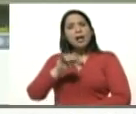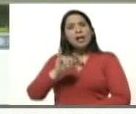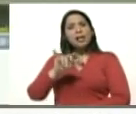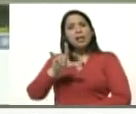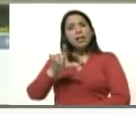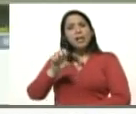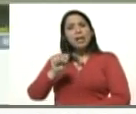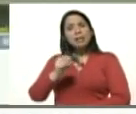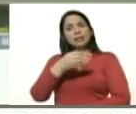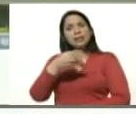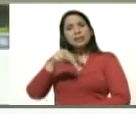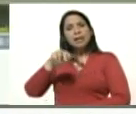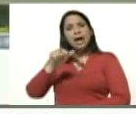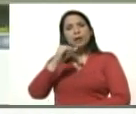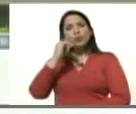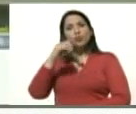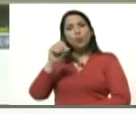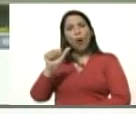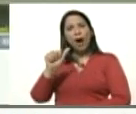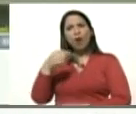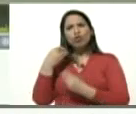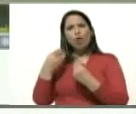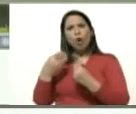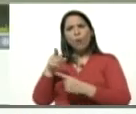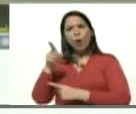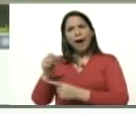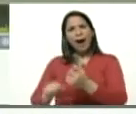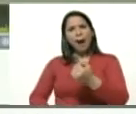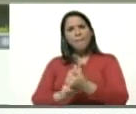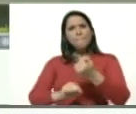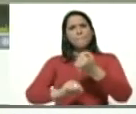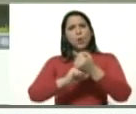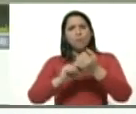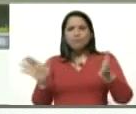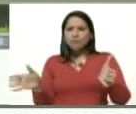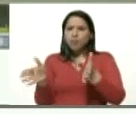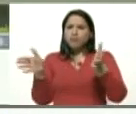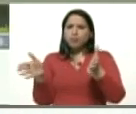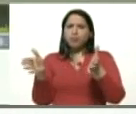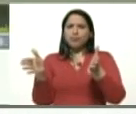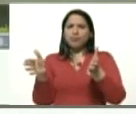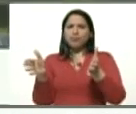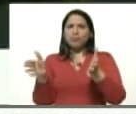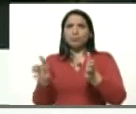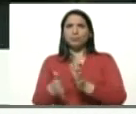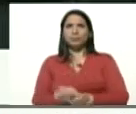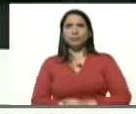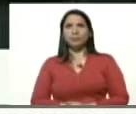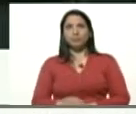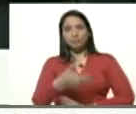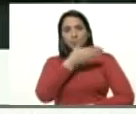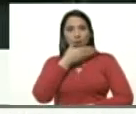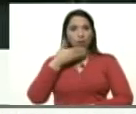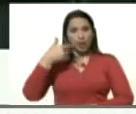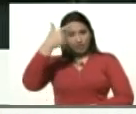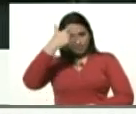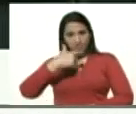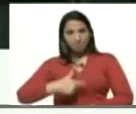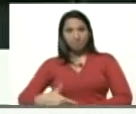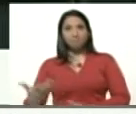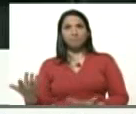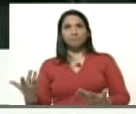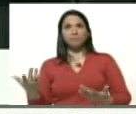Nasoa, y cómo Aquiles Nasoa nos empuja, nos impulsa a ser mejores,